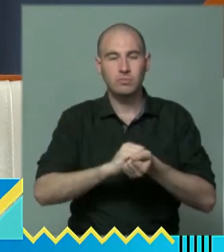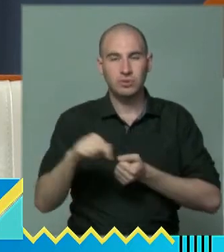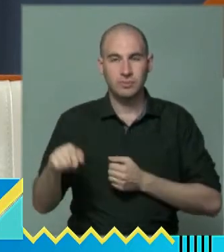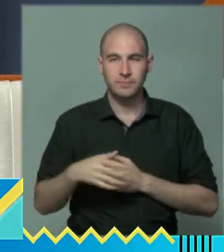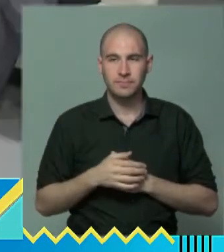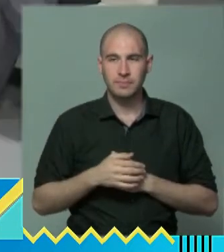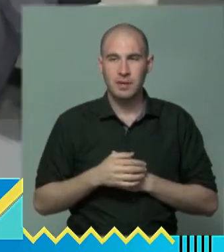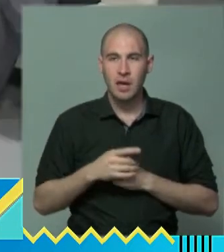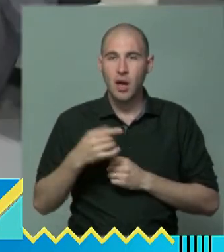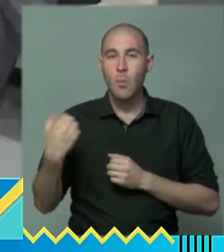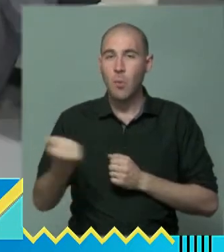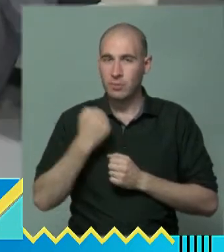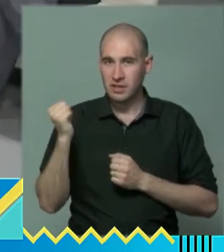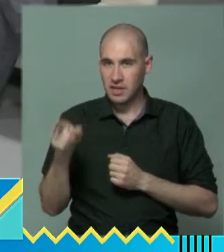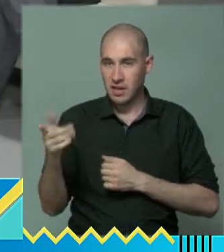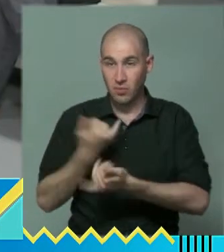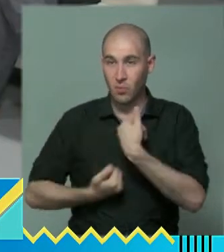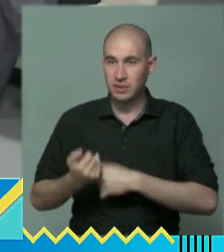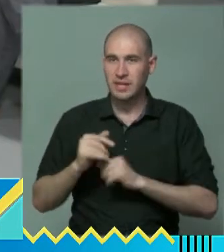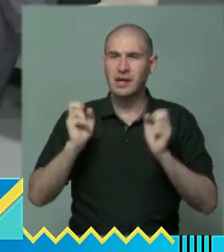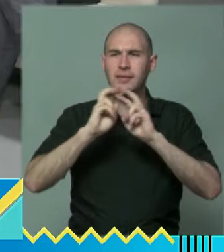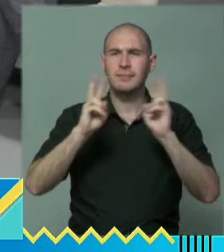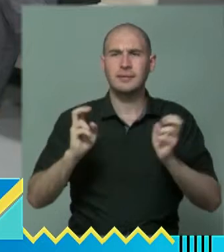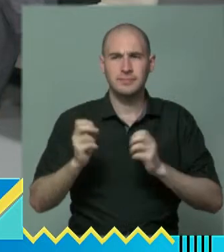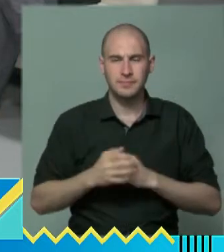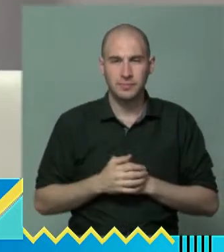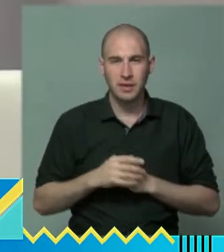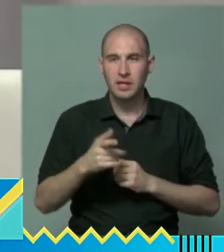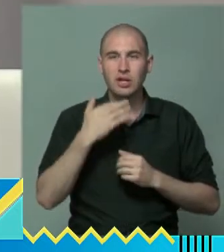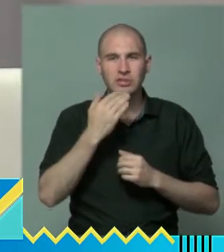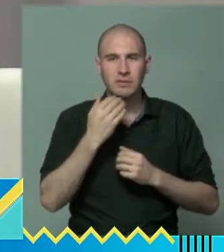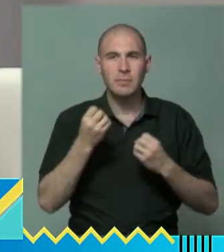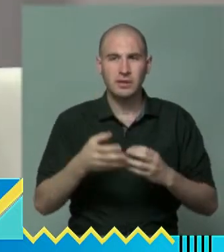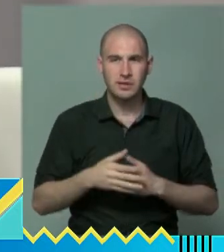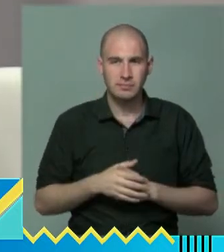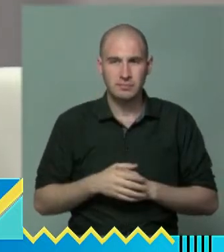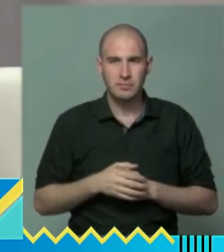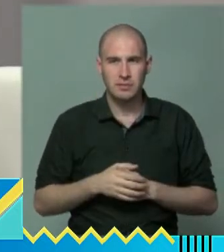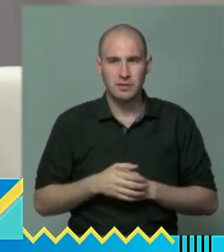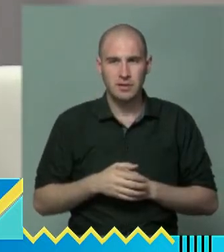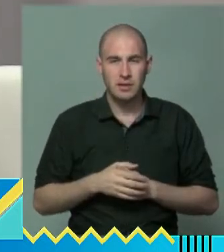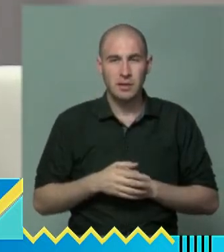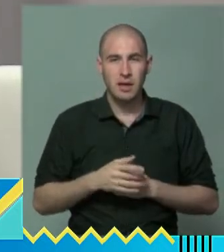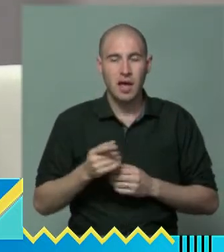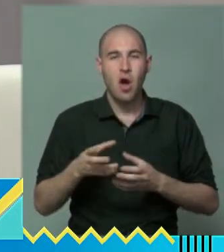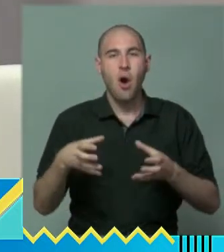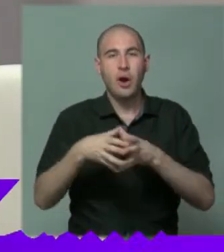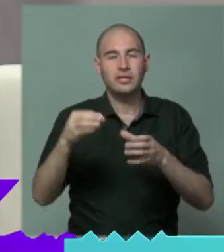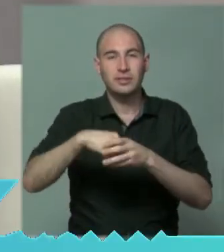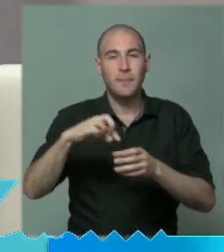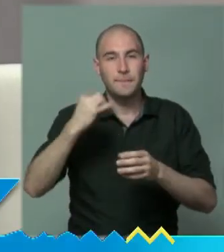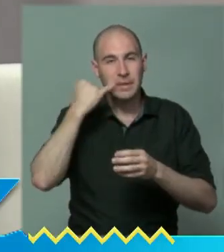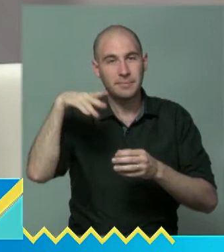Bien. Es importante lo que decía él, el hecho de que no estaba tan al tanto porque está en una organización que nuclea